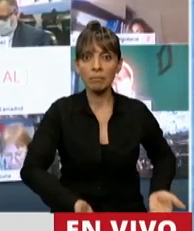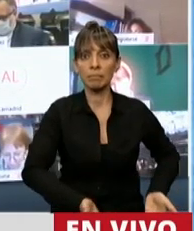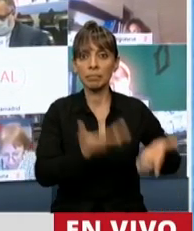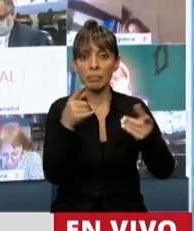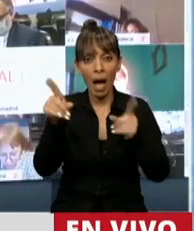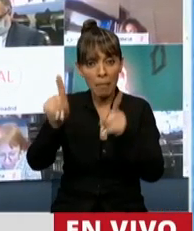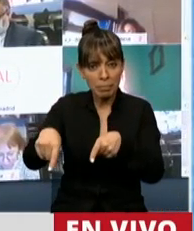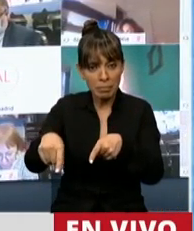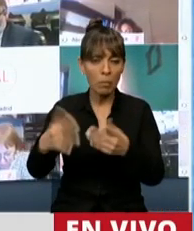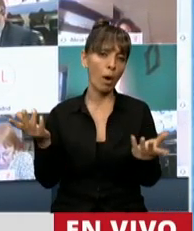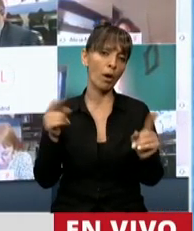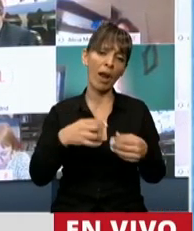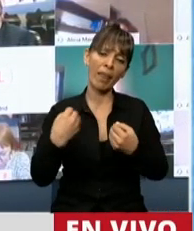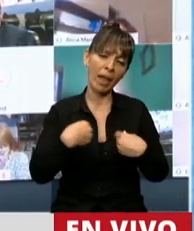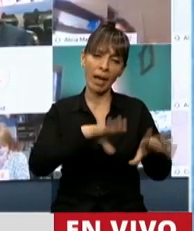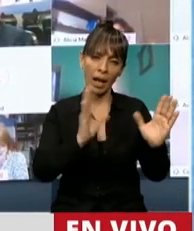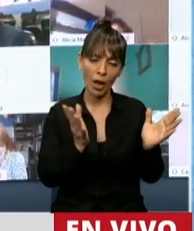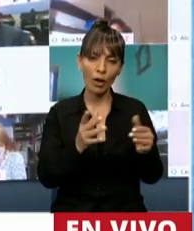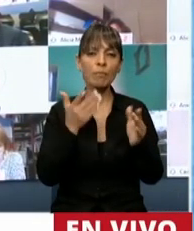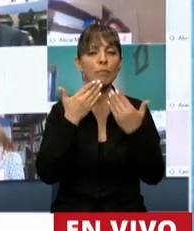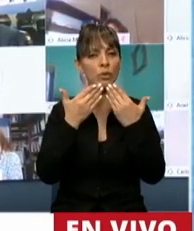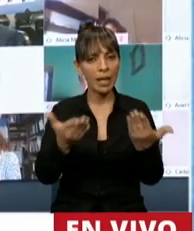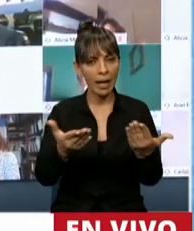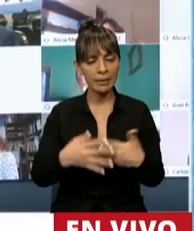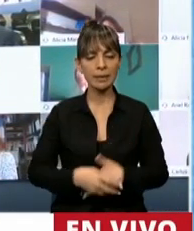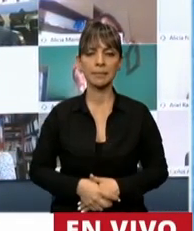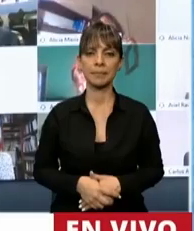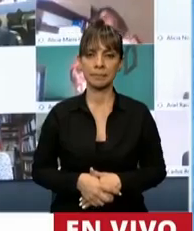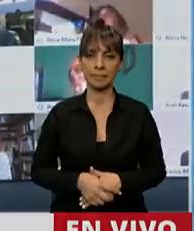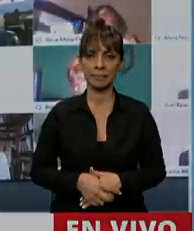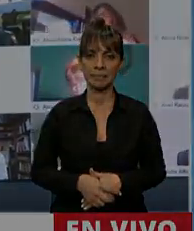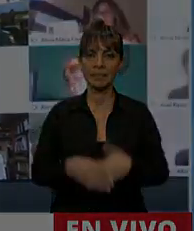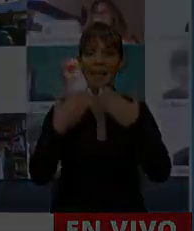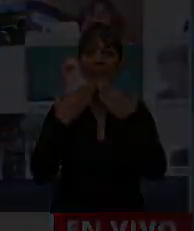definitivamente. Nada más, muchísimas gracias. Gracias, diputado Casas.